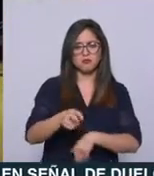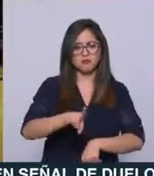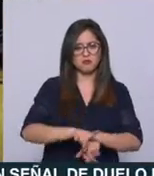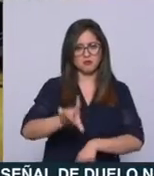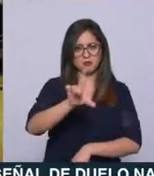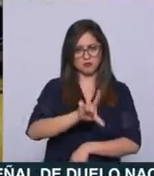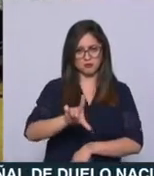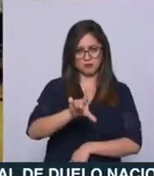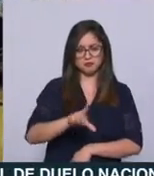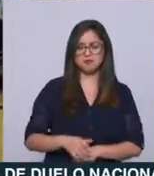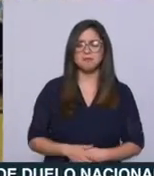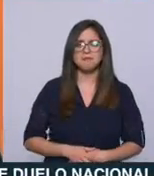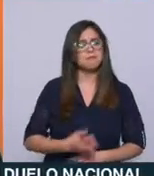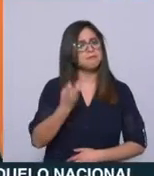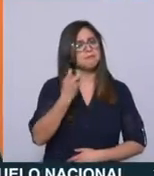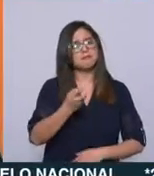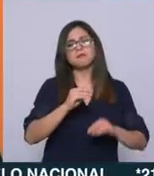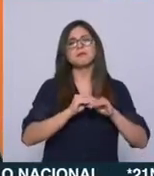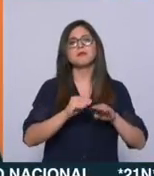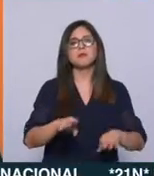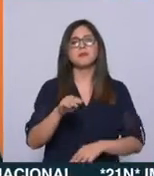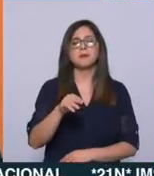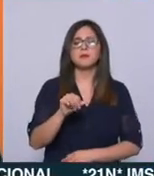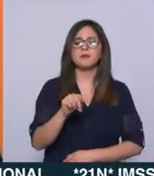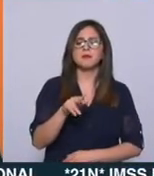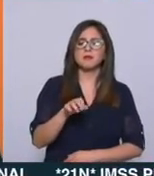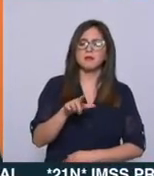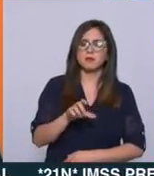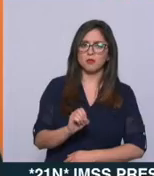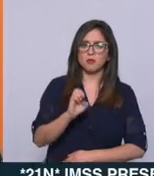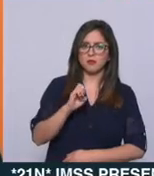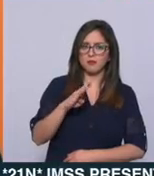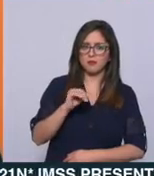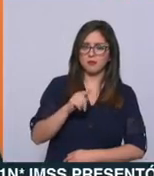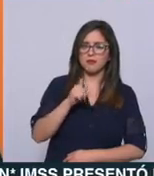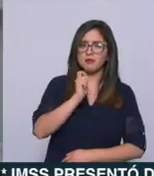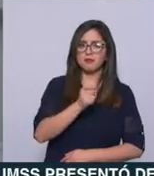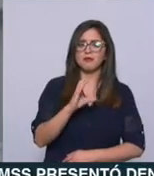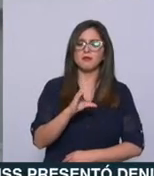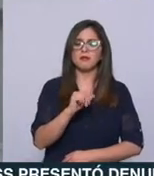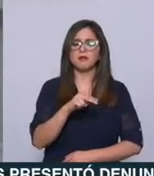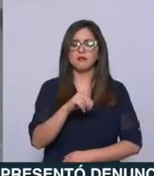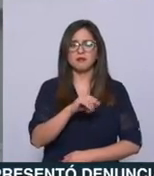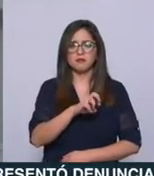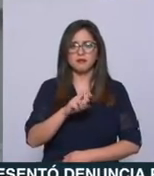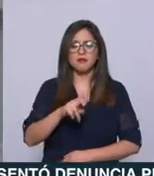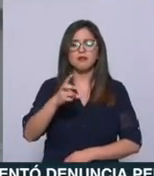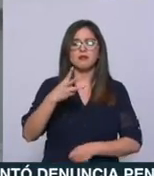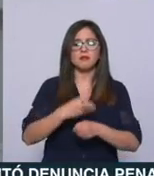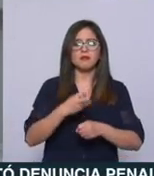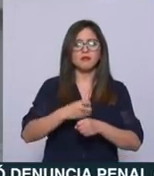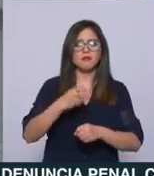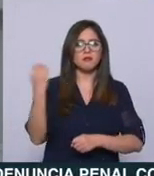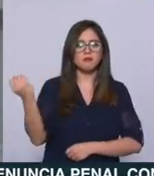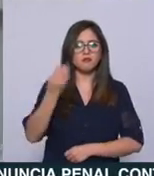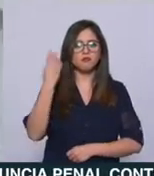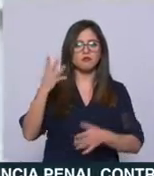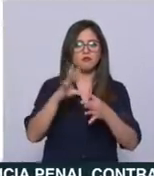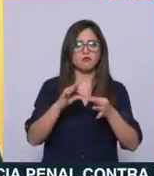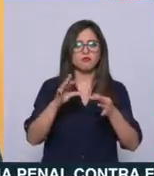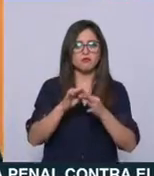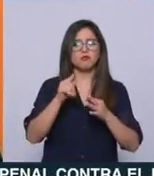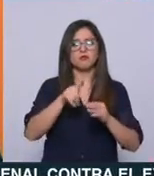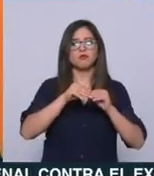lunes. Así lo dio a conocer Marcelo Ebrard Casaubon, canciller mexicano, en la tercera rueda de prensa en Washington.